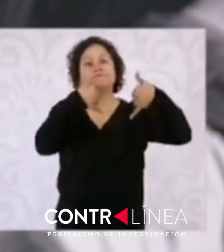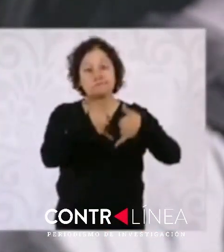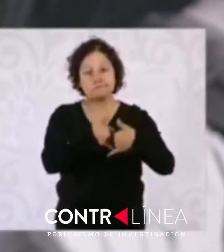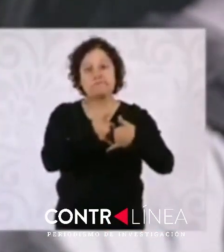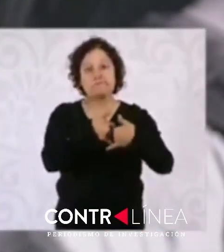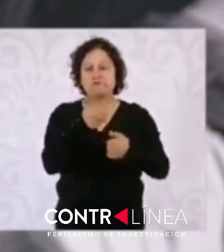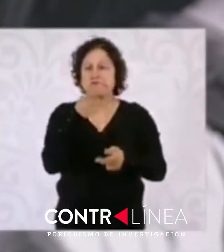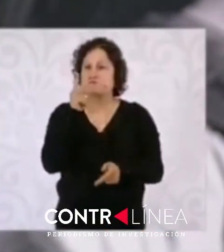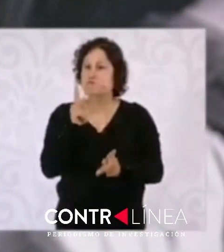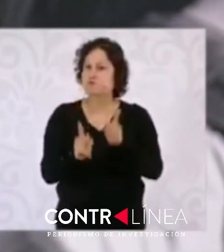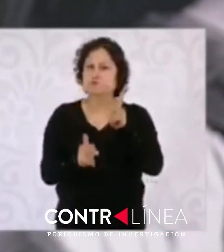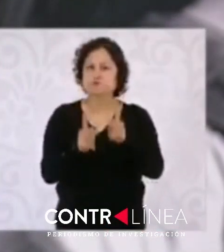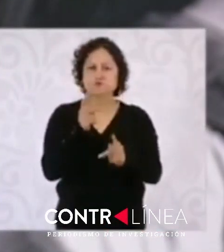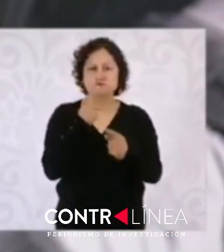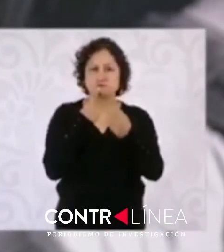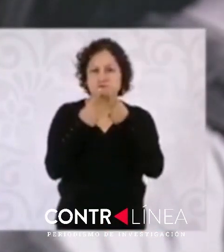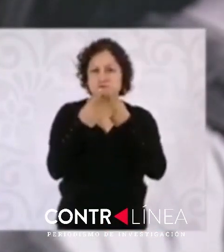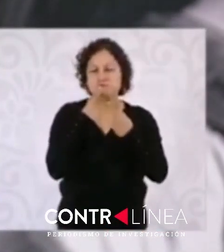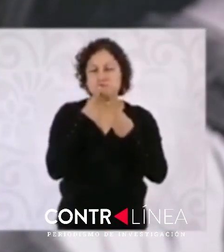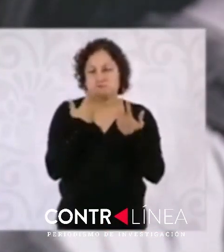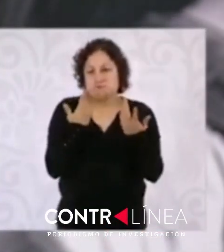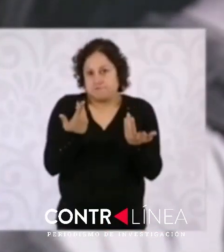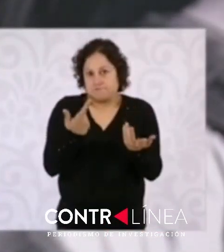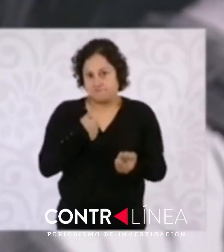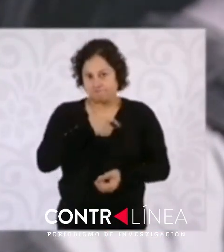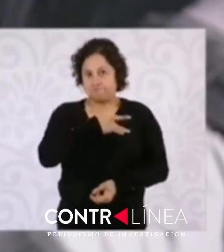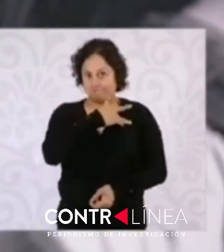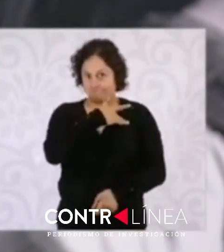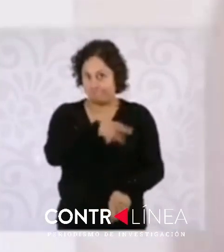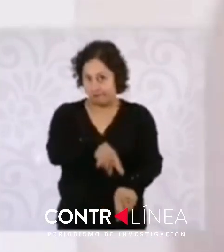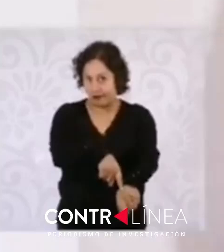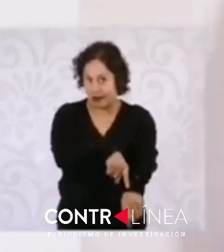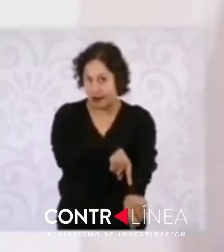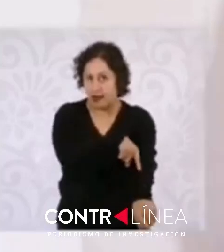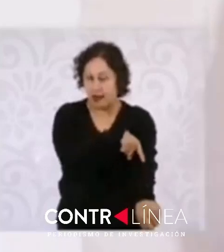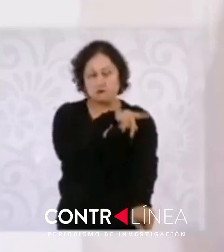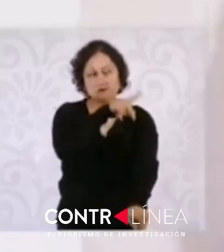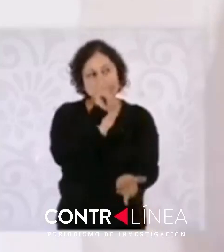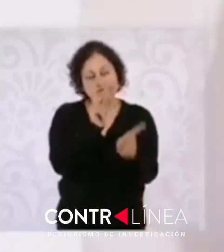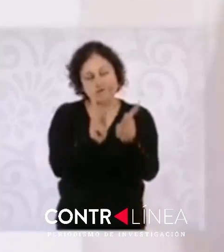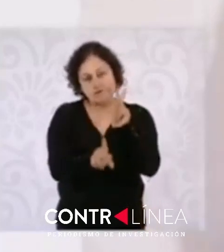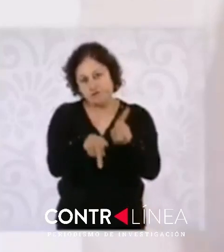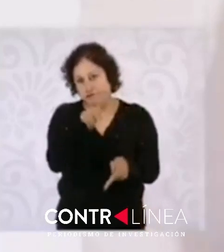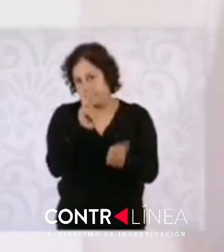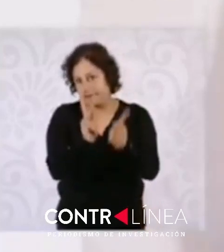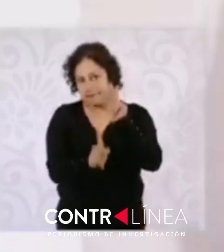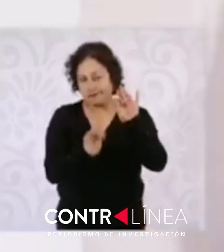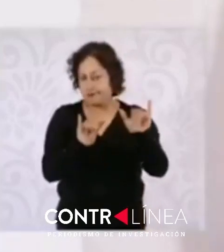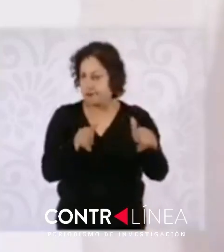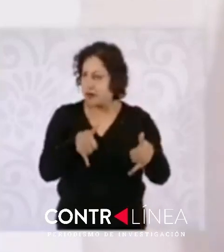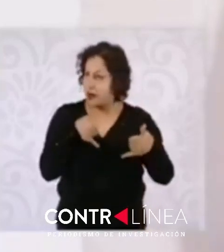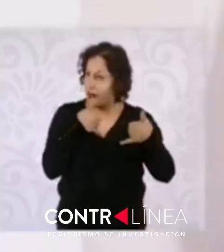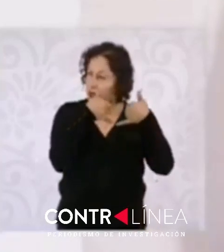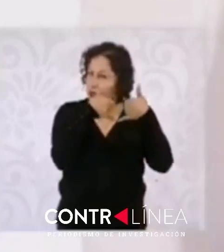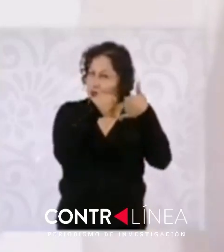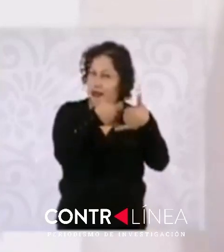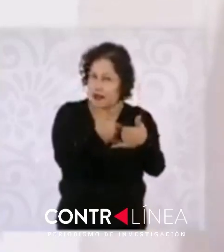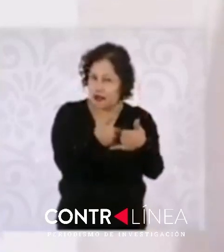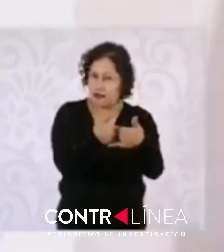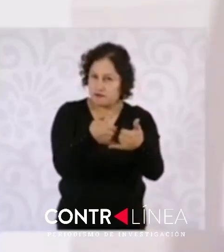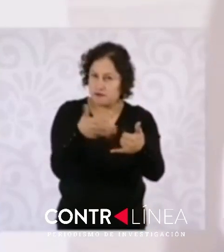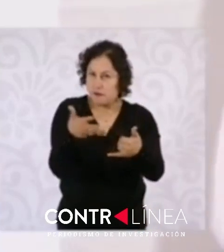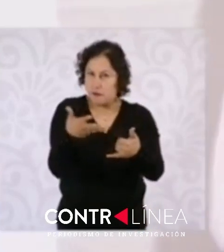una conversación, pues yo diría larga, fue más de media hora, ¿no? 3/4 de hora, algo así.